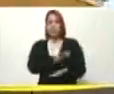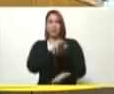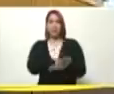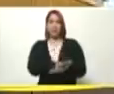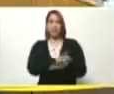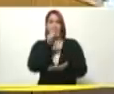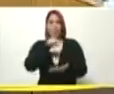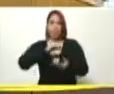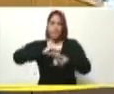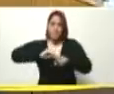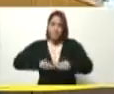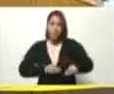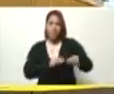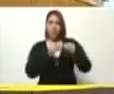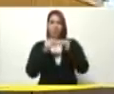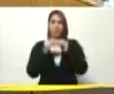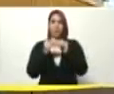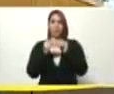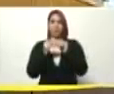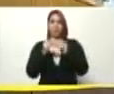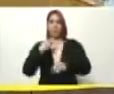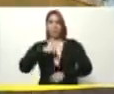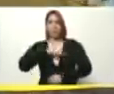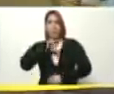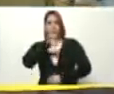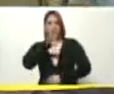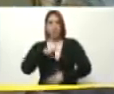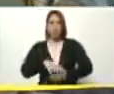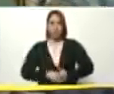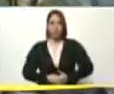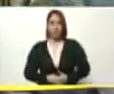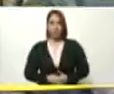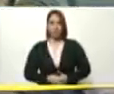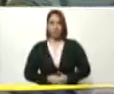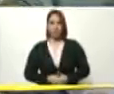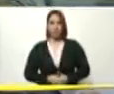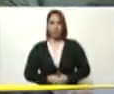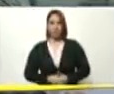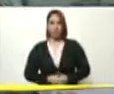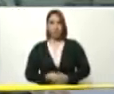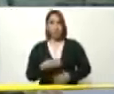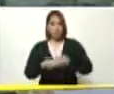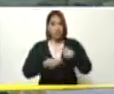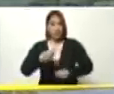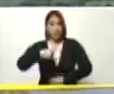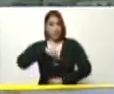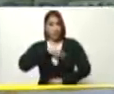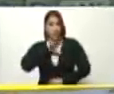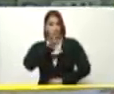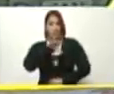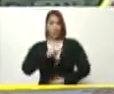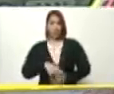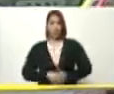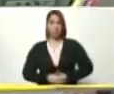la recuperación de nuestra patria. Hacer de nuestra patria